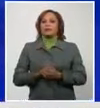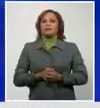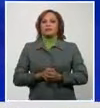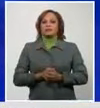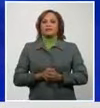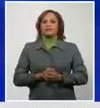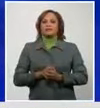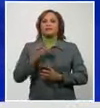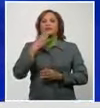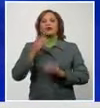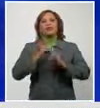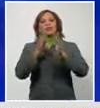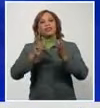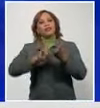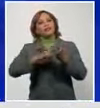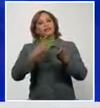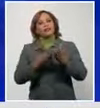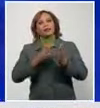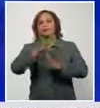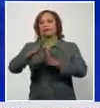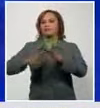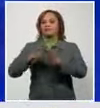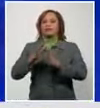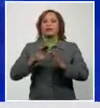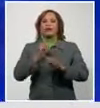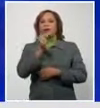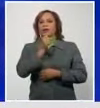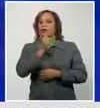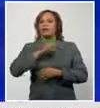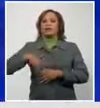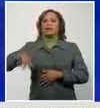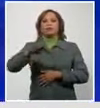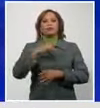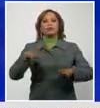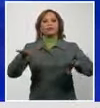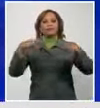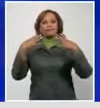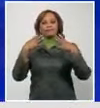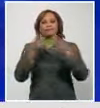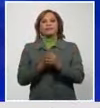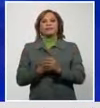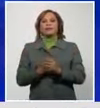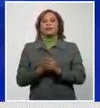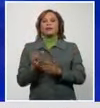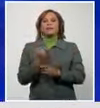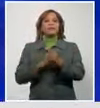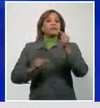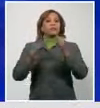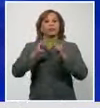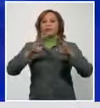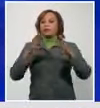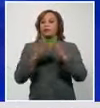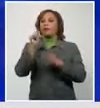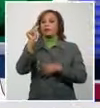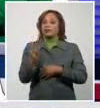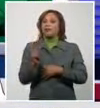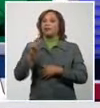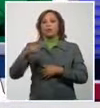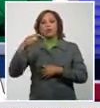intérprete de lengua de señas, todos los compañeros que hacen posible esta transmisión y sobre todo las personas que siguen el mensaje